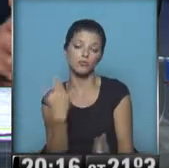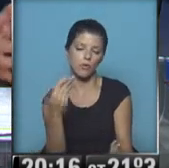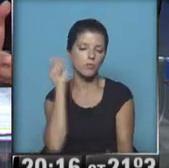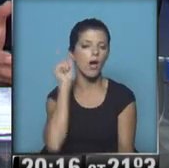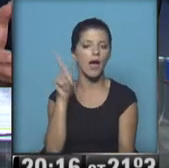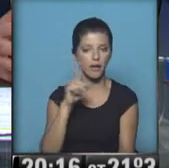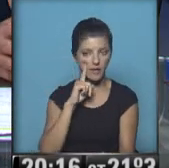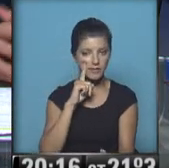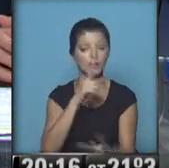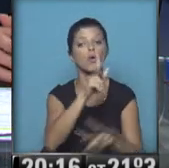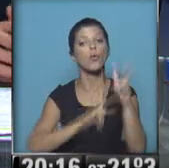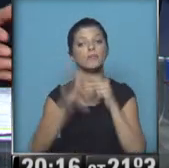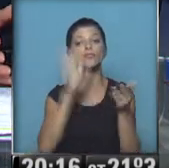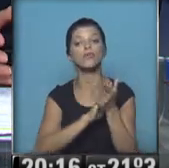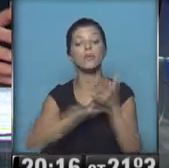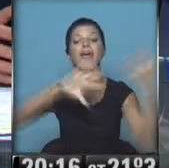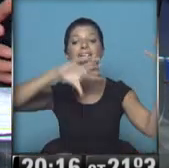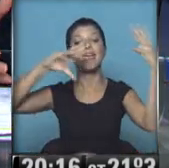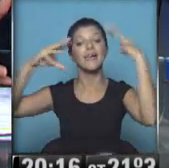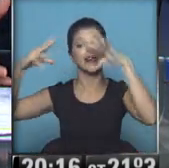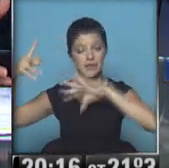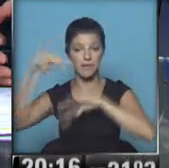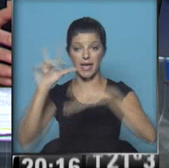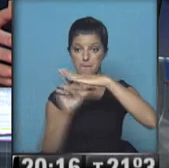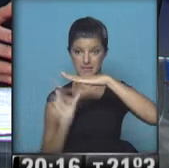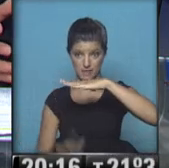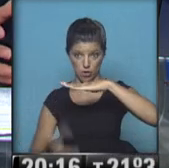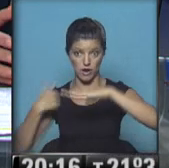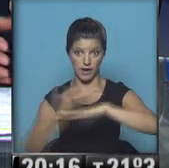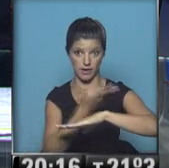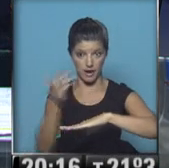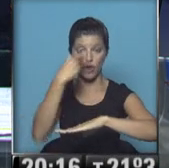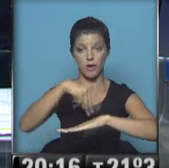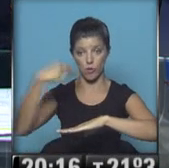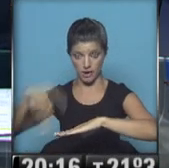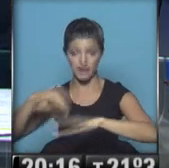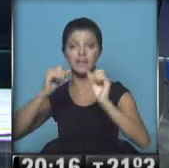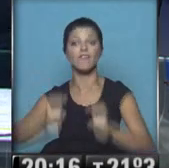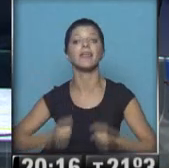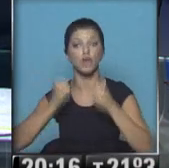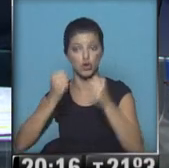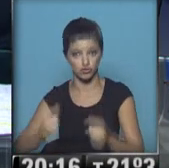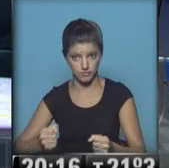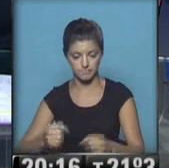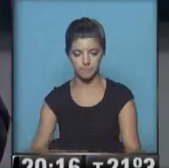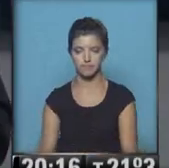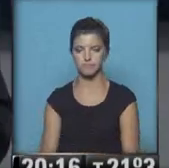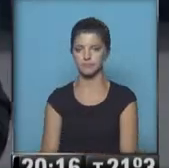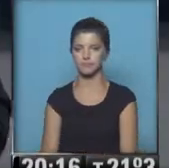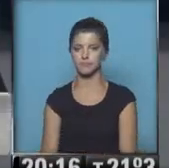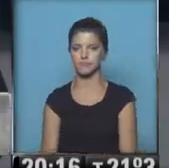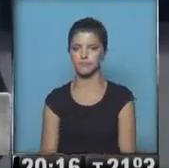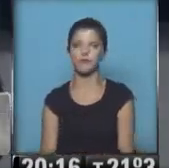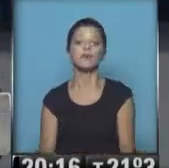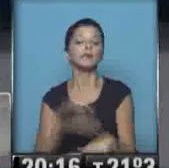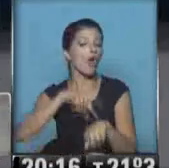Gabriela Andrietti, qué pasa desde el punto de vista meteorológico en la Patagonia en general, en Neuquén y en la ciudad de Bariloche en particular, Gaby. Y en